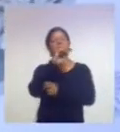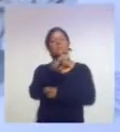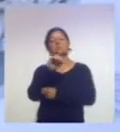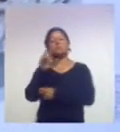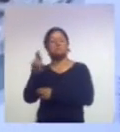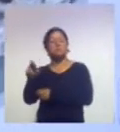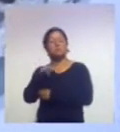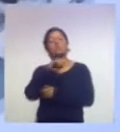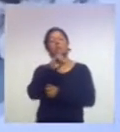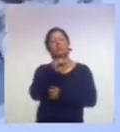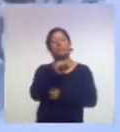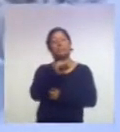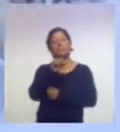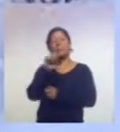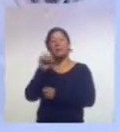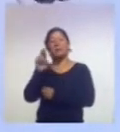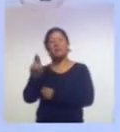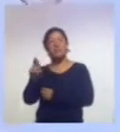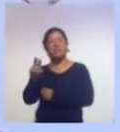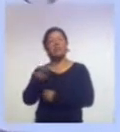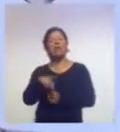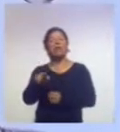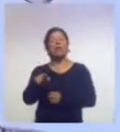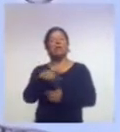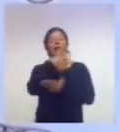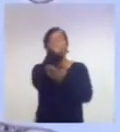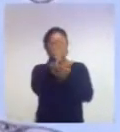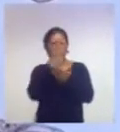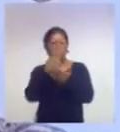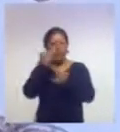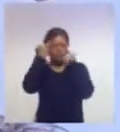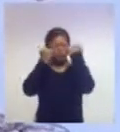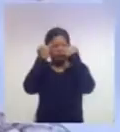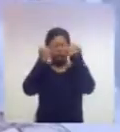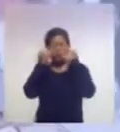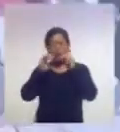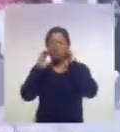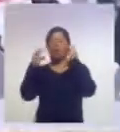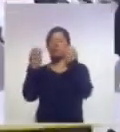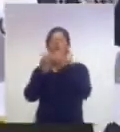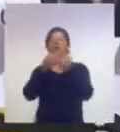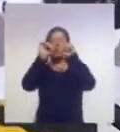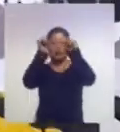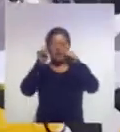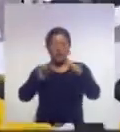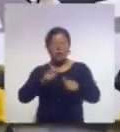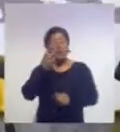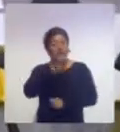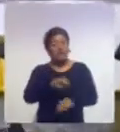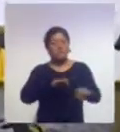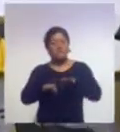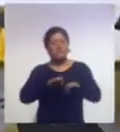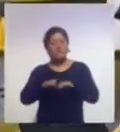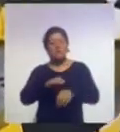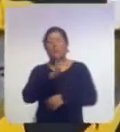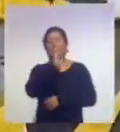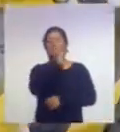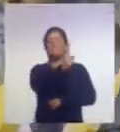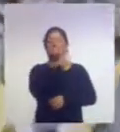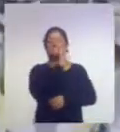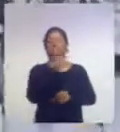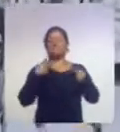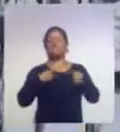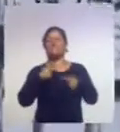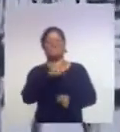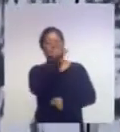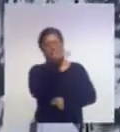primera ocasión el taller Creatividad a través del dibujo dirigido a la comunidad artística y en el que se trabajará de forma individualizada